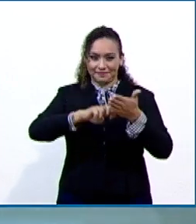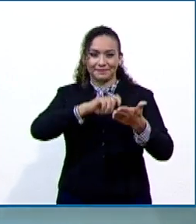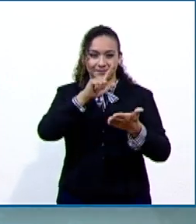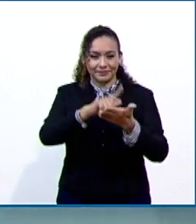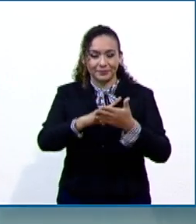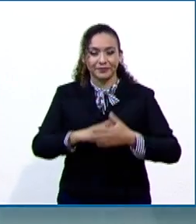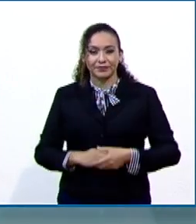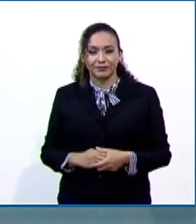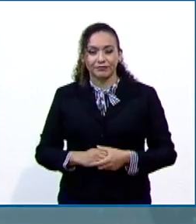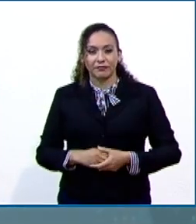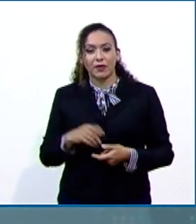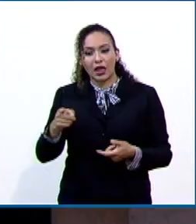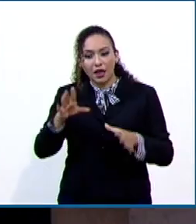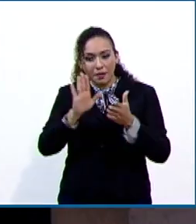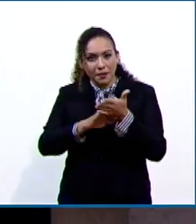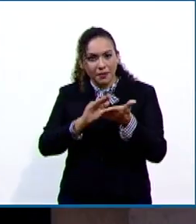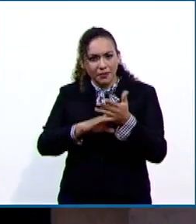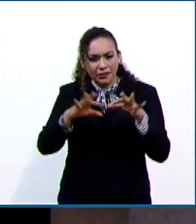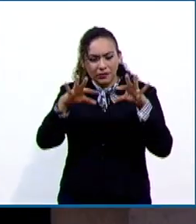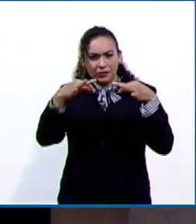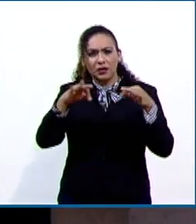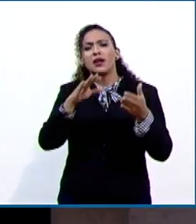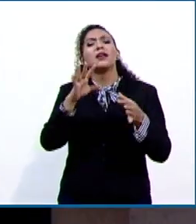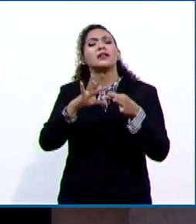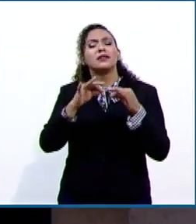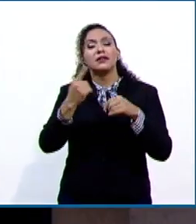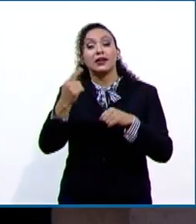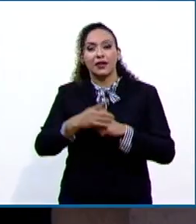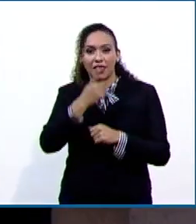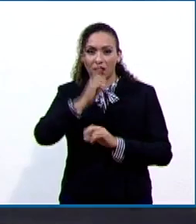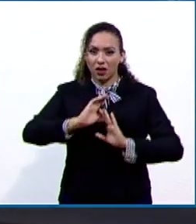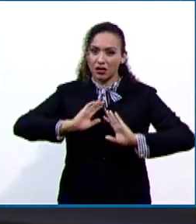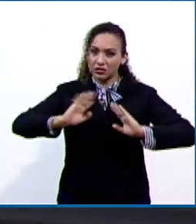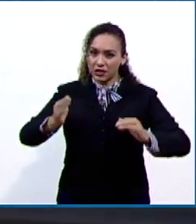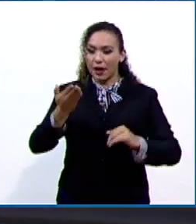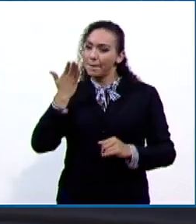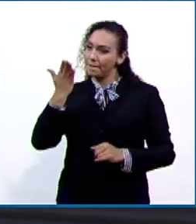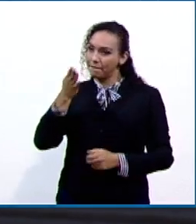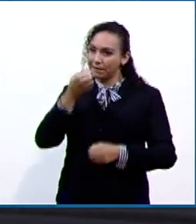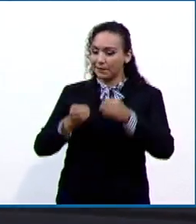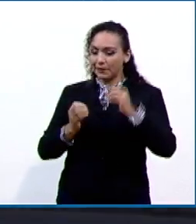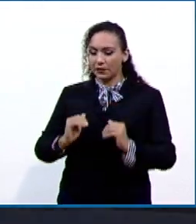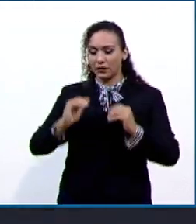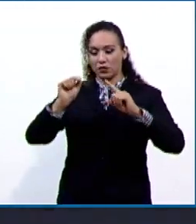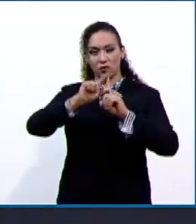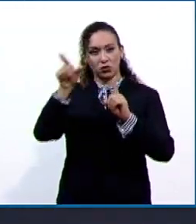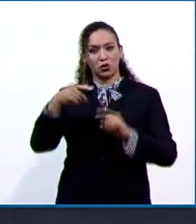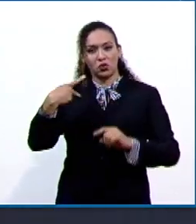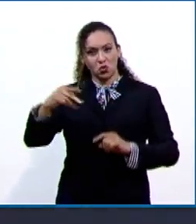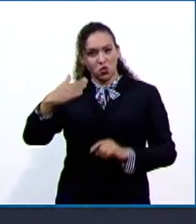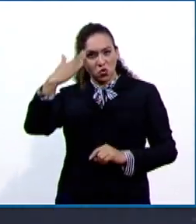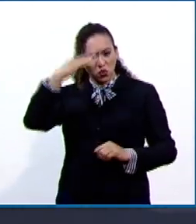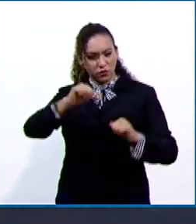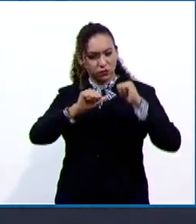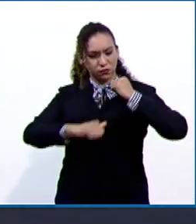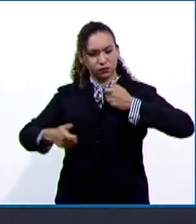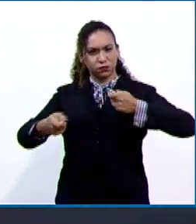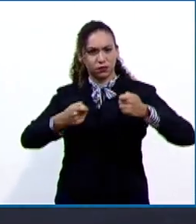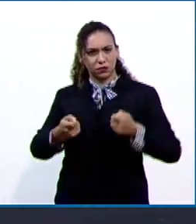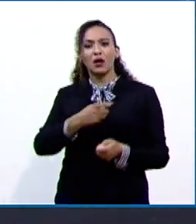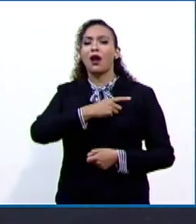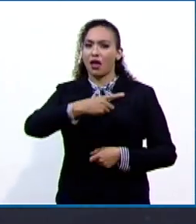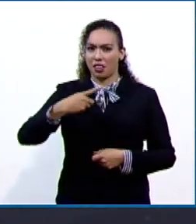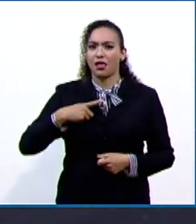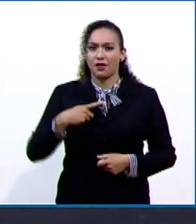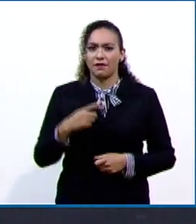Judicial. En su escrito, explican que llegó el momento de que la Suprema Corte retome la discusión sobre el control constitucional